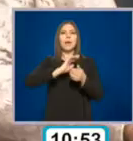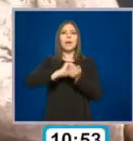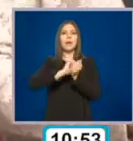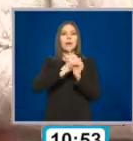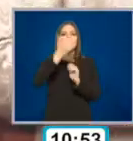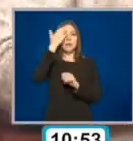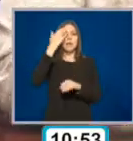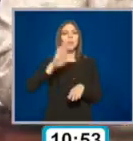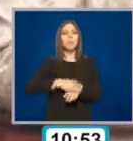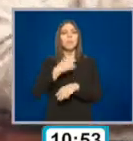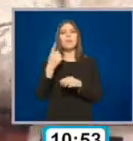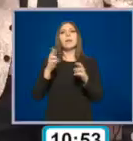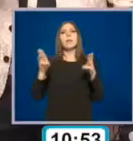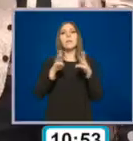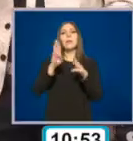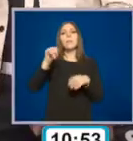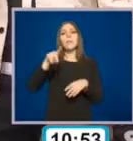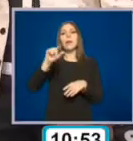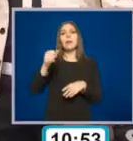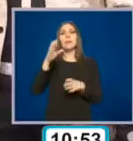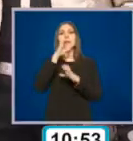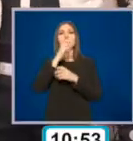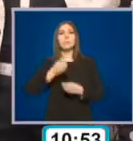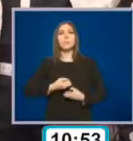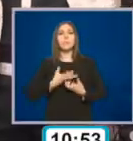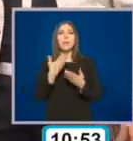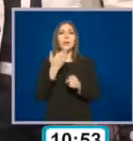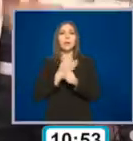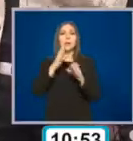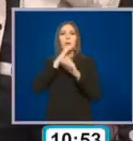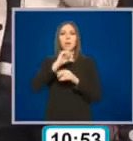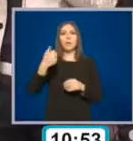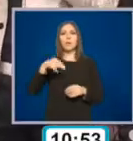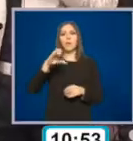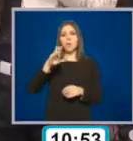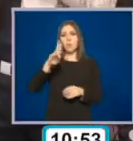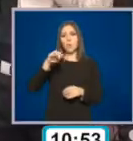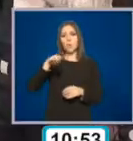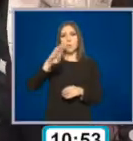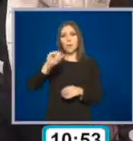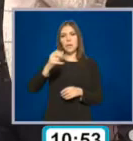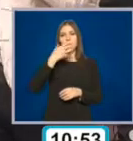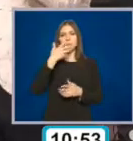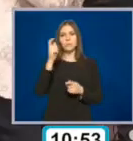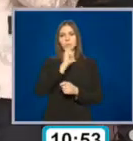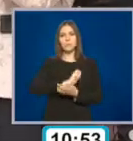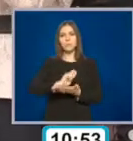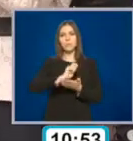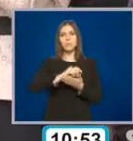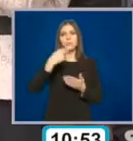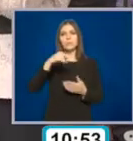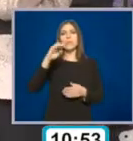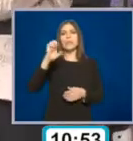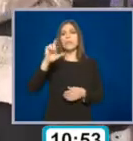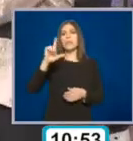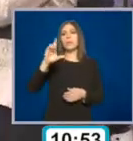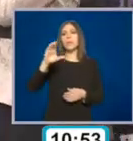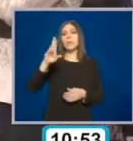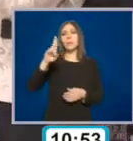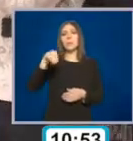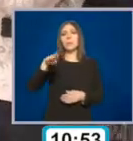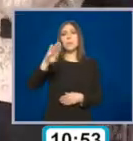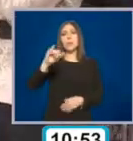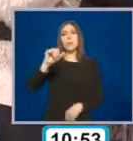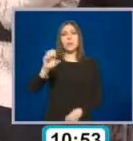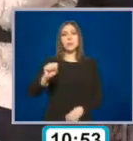bandas sacan cortes románticas, rancheras. En esta ocasión se decide sacar una cumbia, que por aquí es de un compositor de cabecera también, que es mi compa, el Cumbias. El cuñado, el